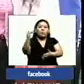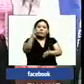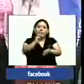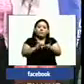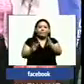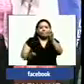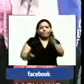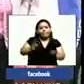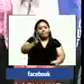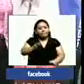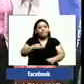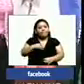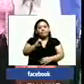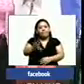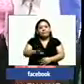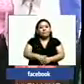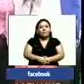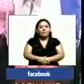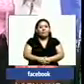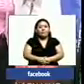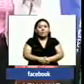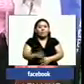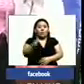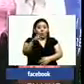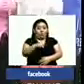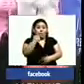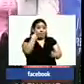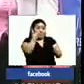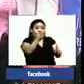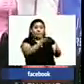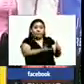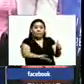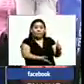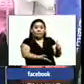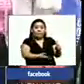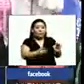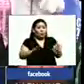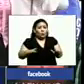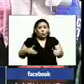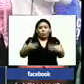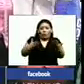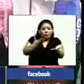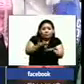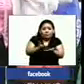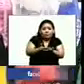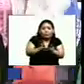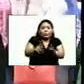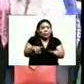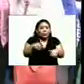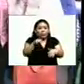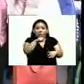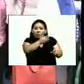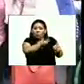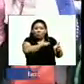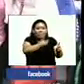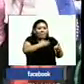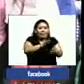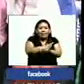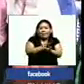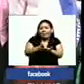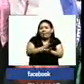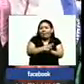justicia, sostienen. Hoy tenemos una evidencia más de que no había delito alguno, que no había nada que perseguir,